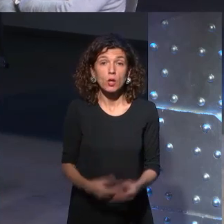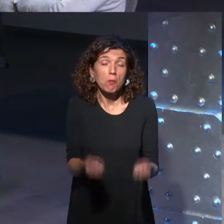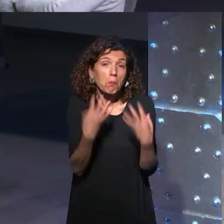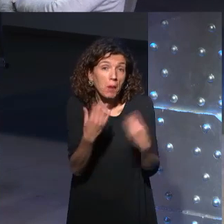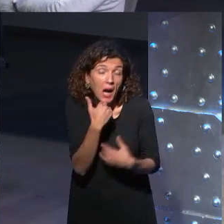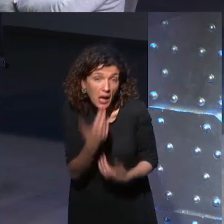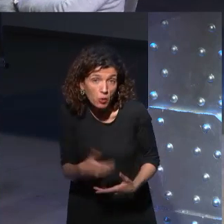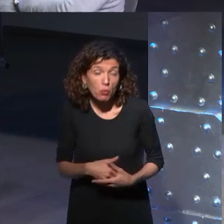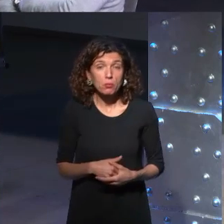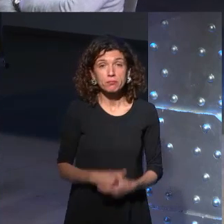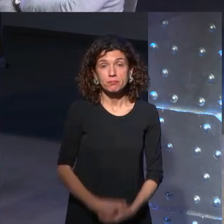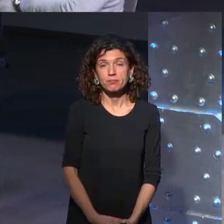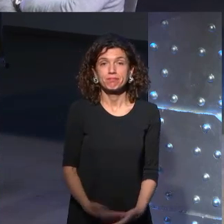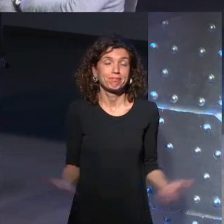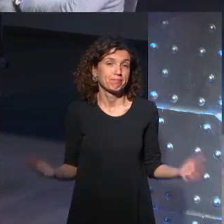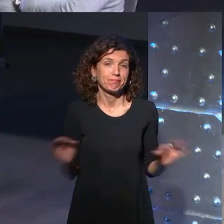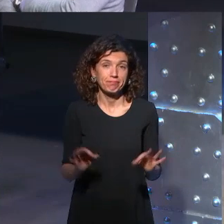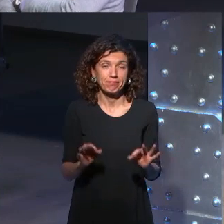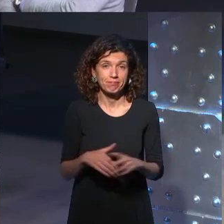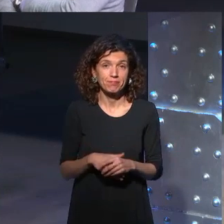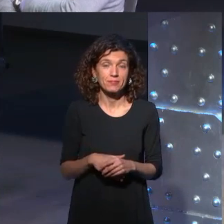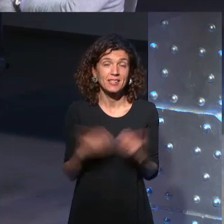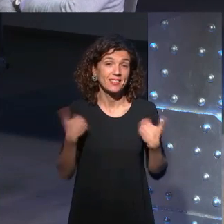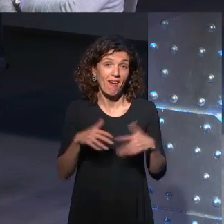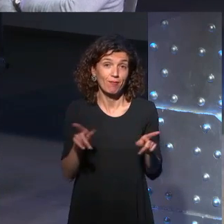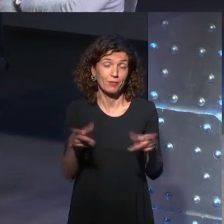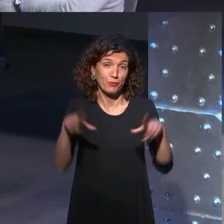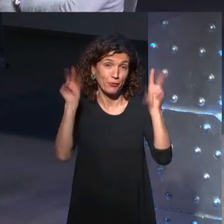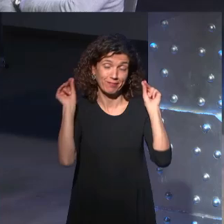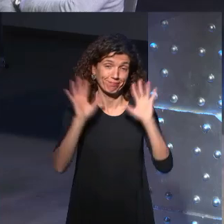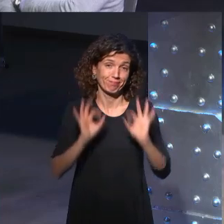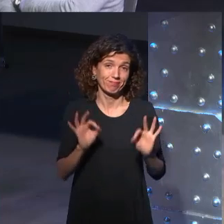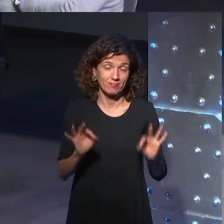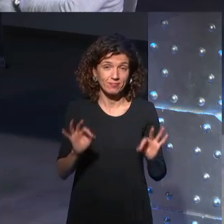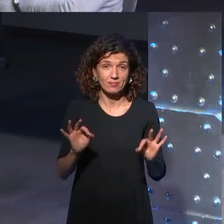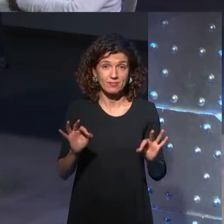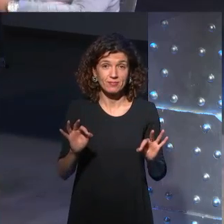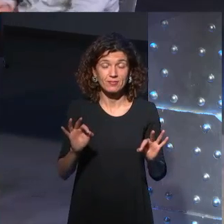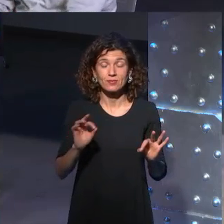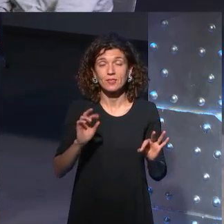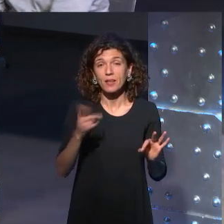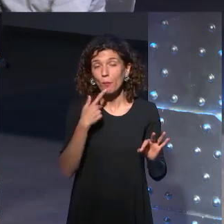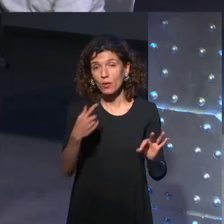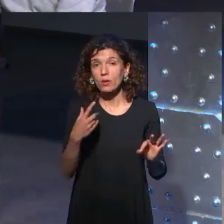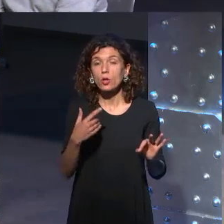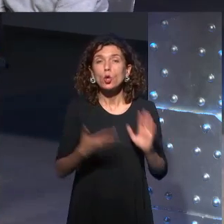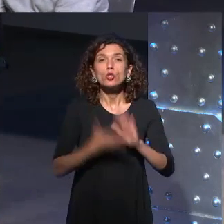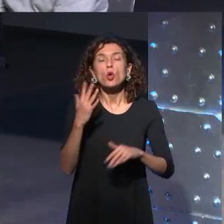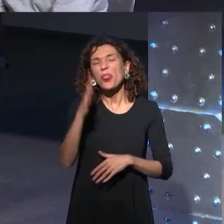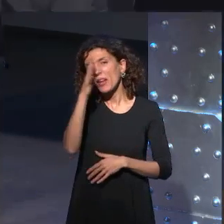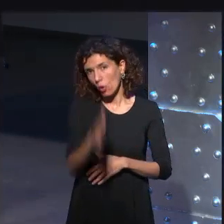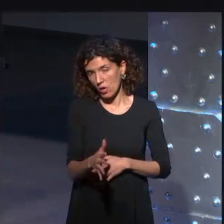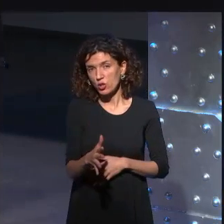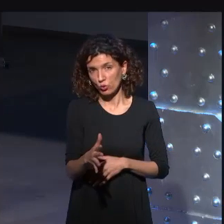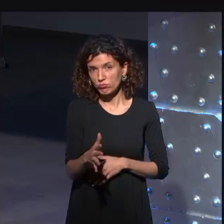comentario? Bueno, voy a cerrar con esto, que ya lo he dicho en otras ocasiones. Me llevé 5